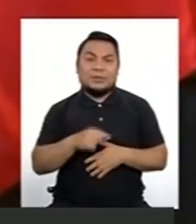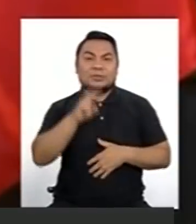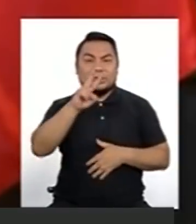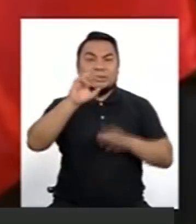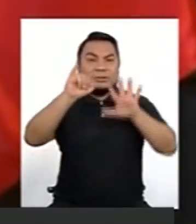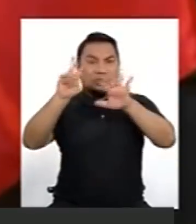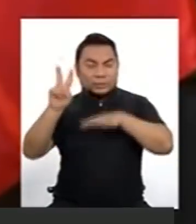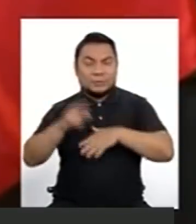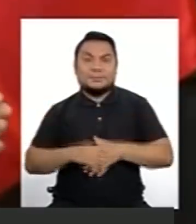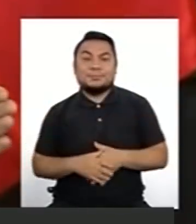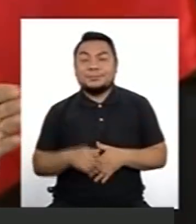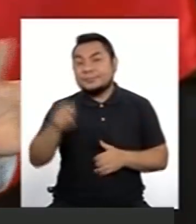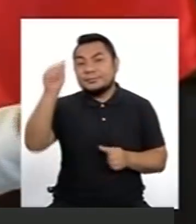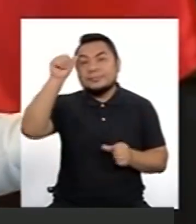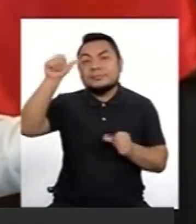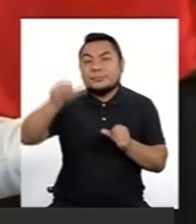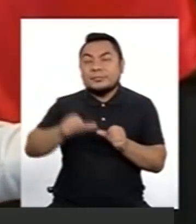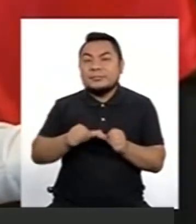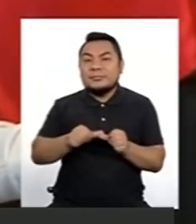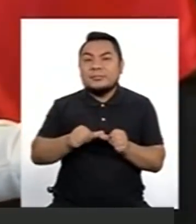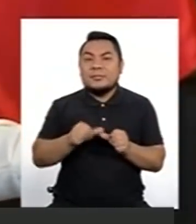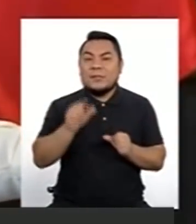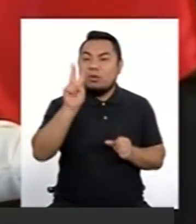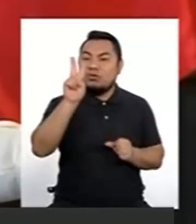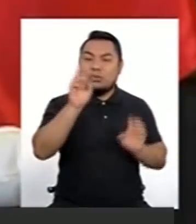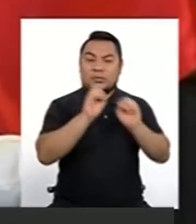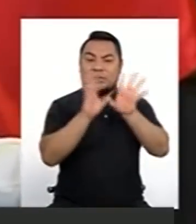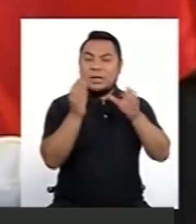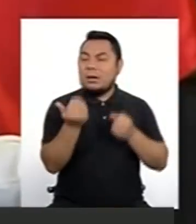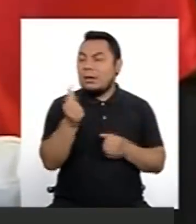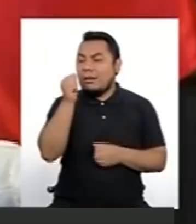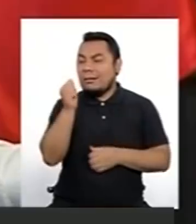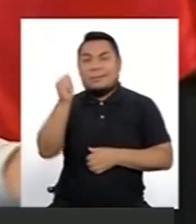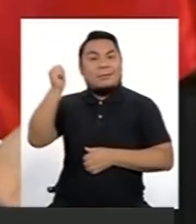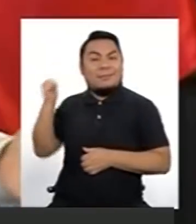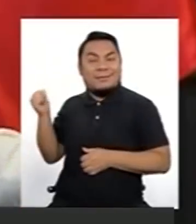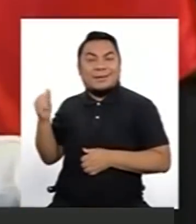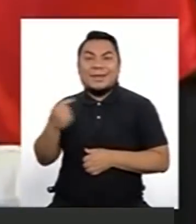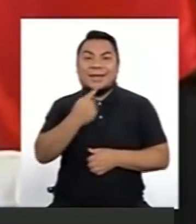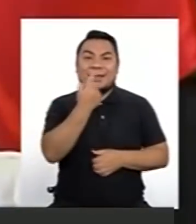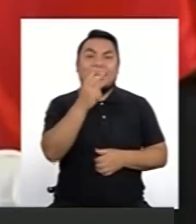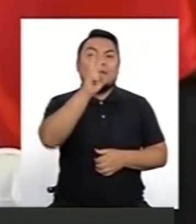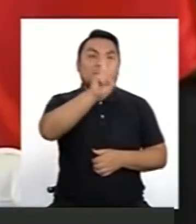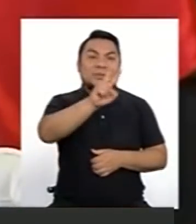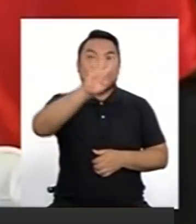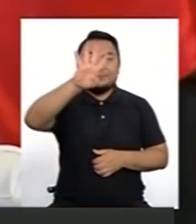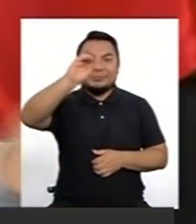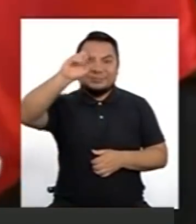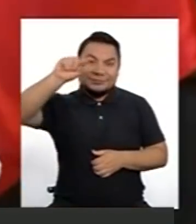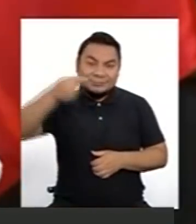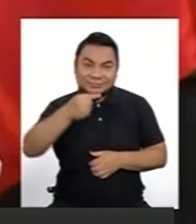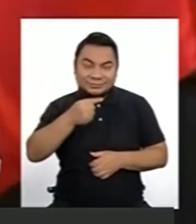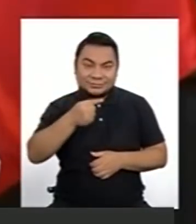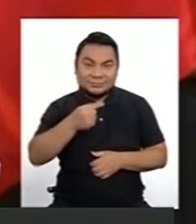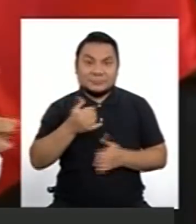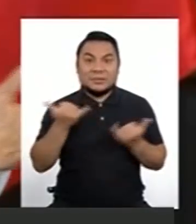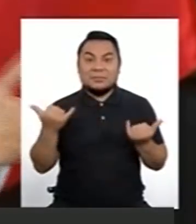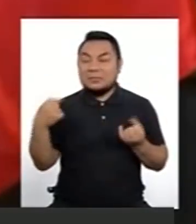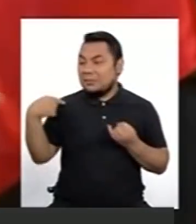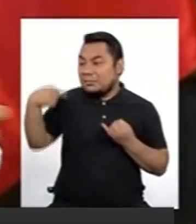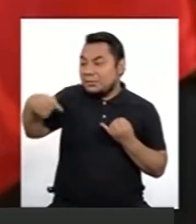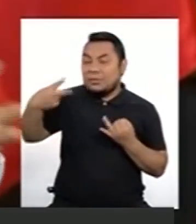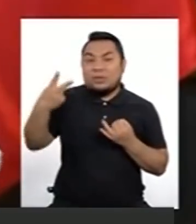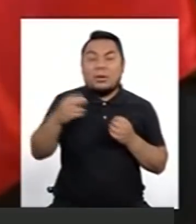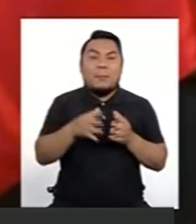296.262. Recuerdan que hace solo 2 días, antes de ayer, hablábamos de 240.000. Miren, más